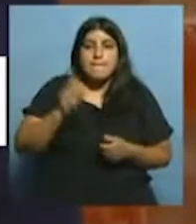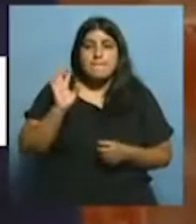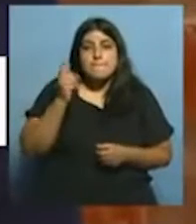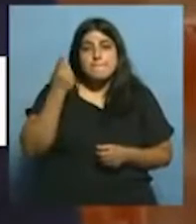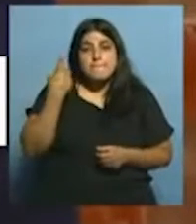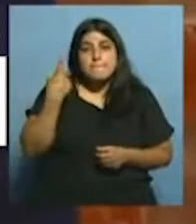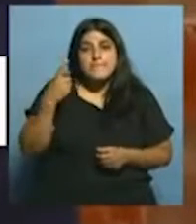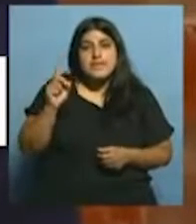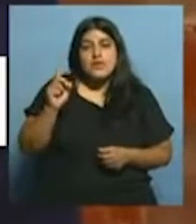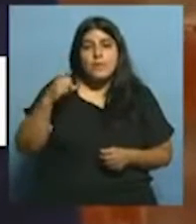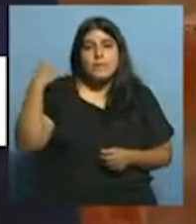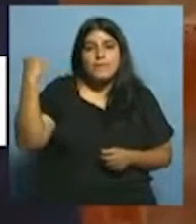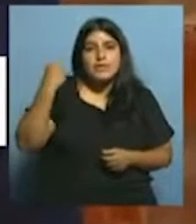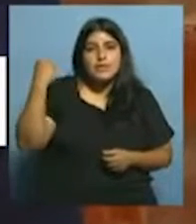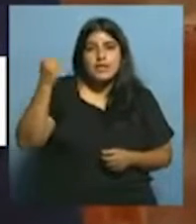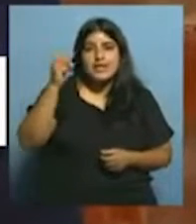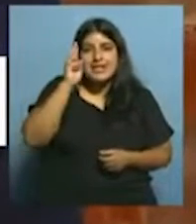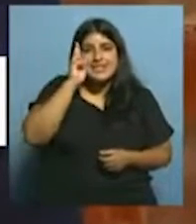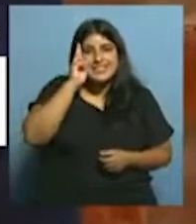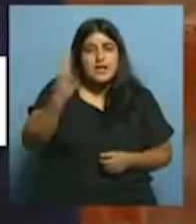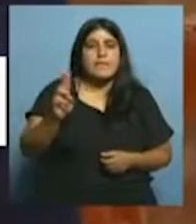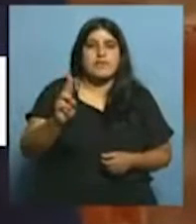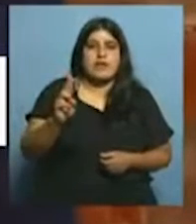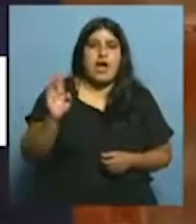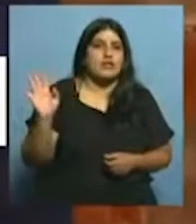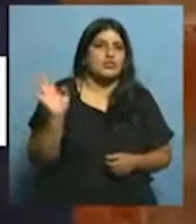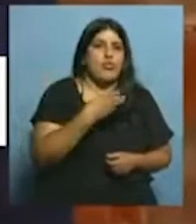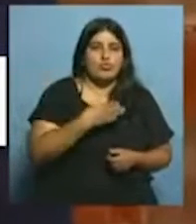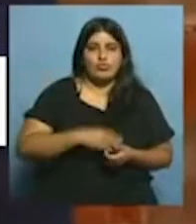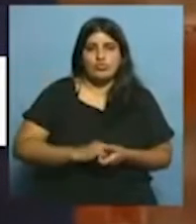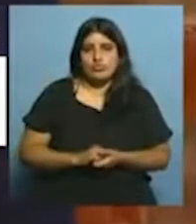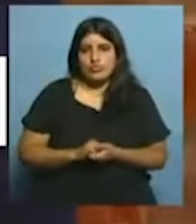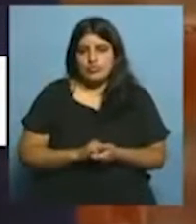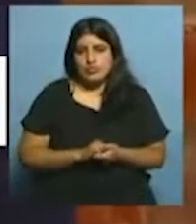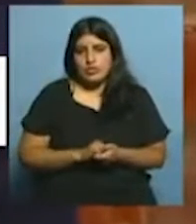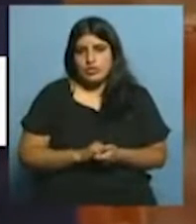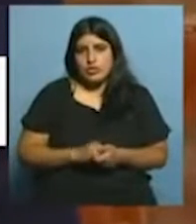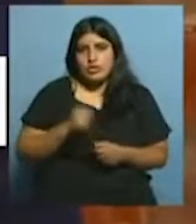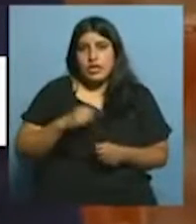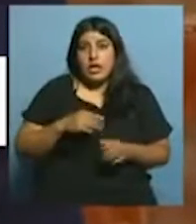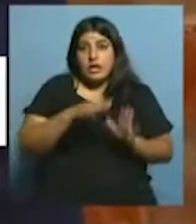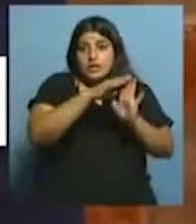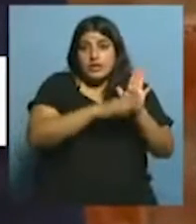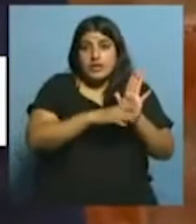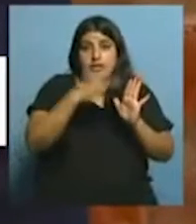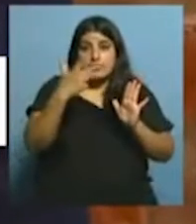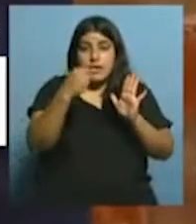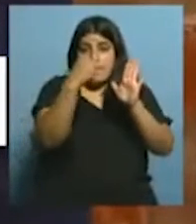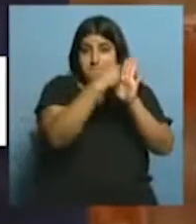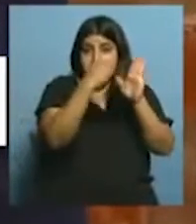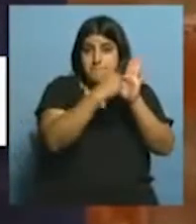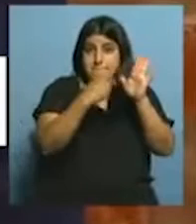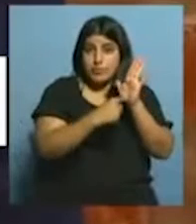respetar las indicaciones de todo el personal de seguridad vial, que, como le dije, ya está dispuesto en 3 puntos que